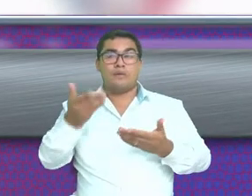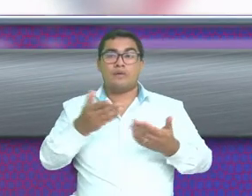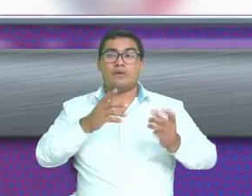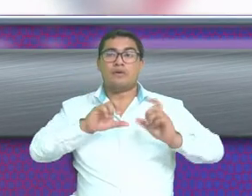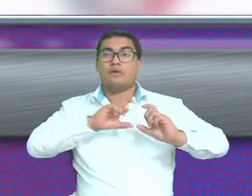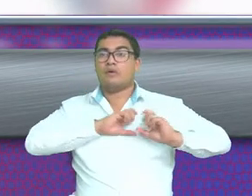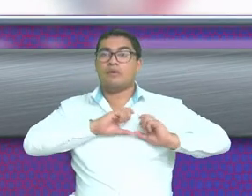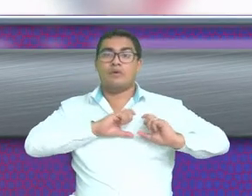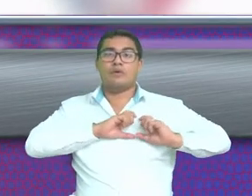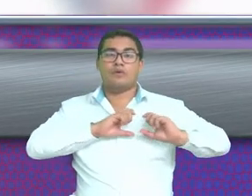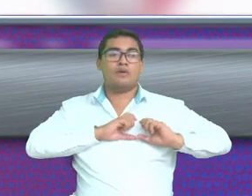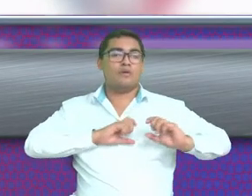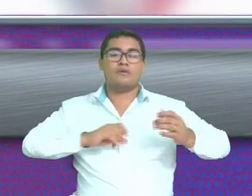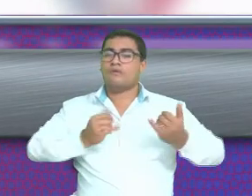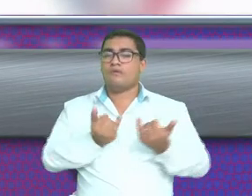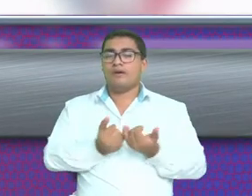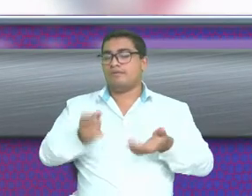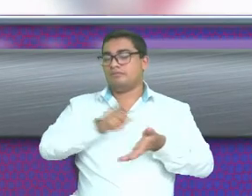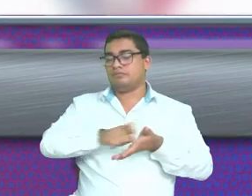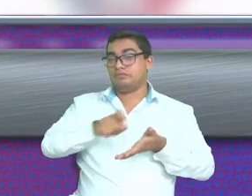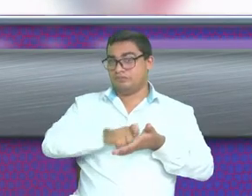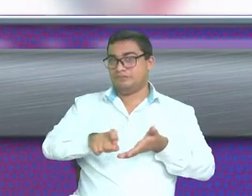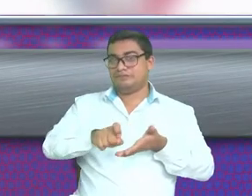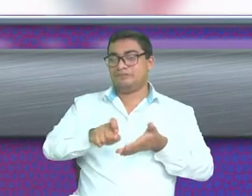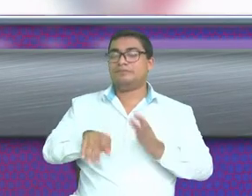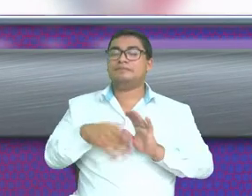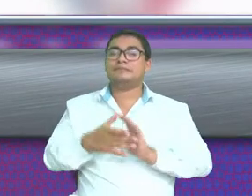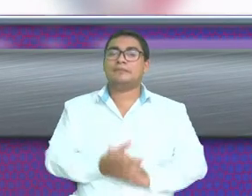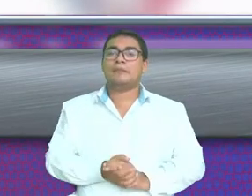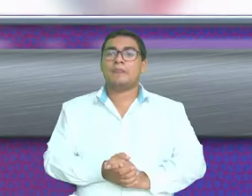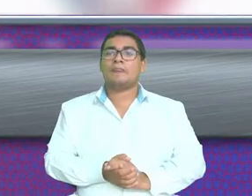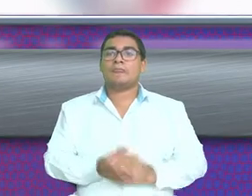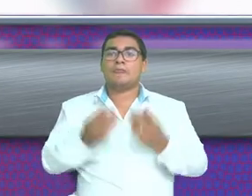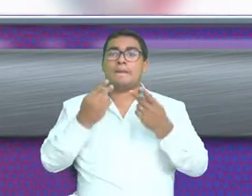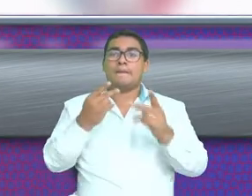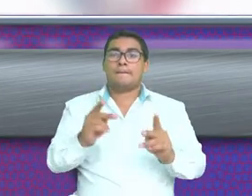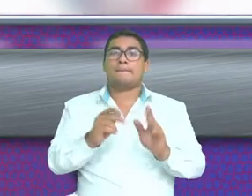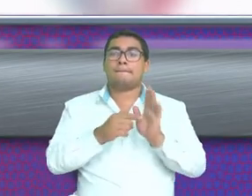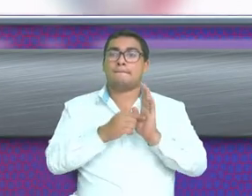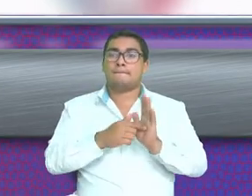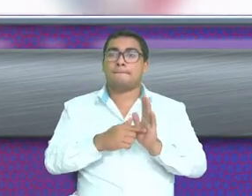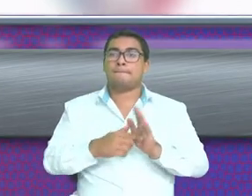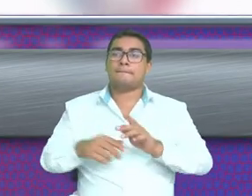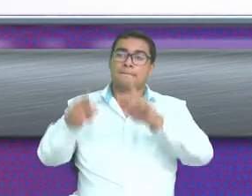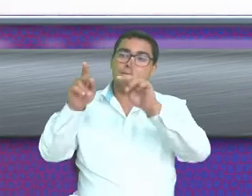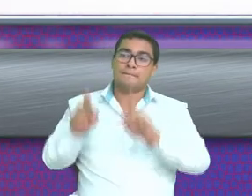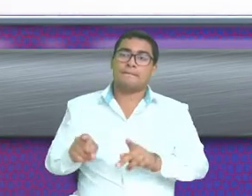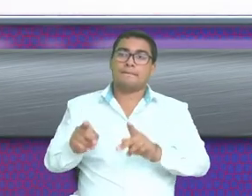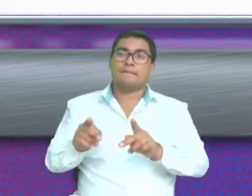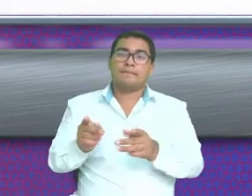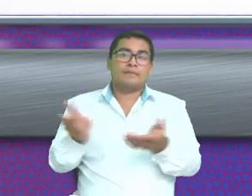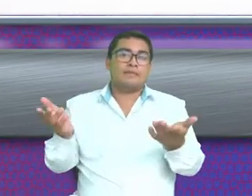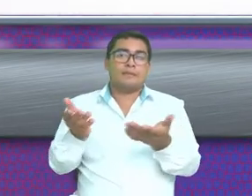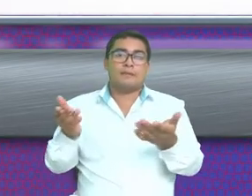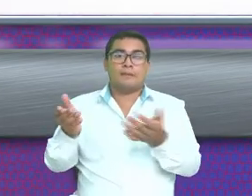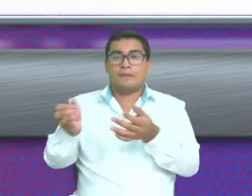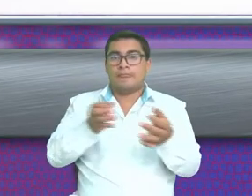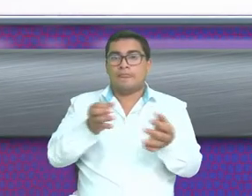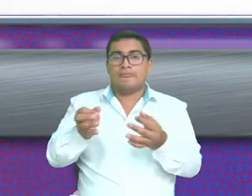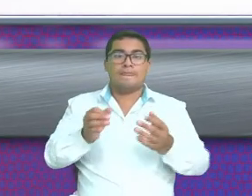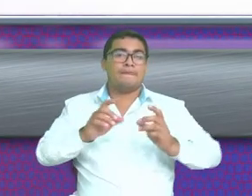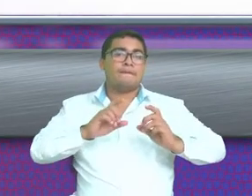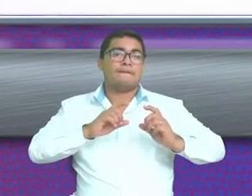En términos literarios. Literarios, ¿no? Rima y todo eso. Sí, pero si nosotros le pedimos a alguien que defina, a un físico, que defina qué es el